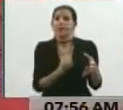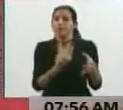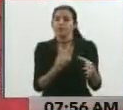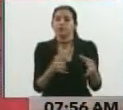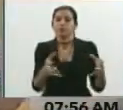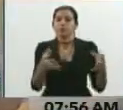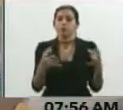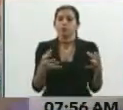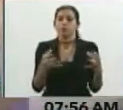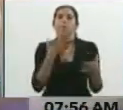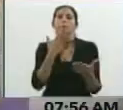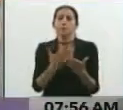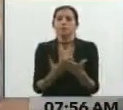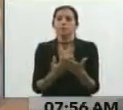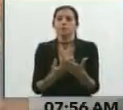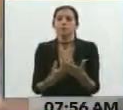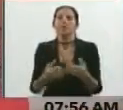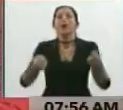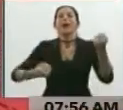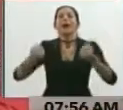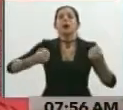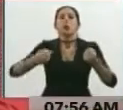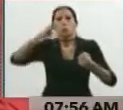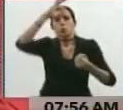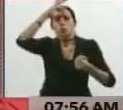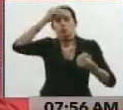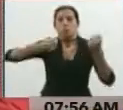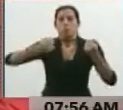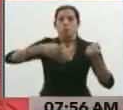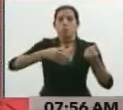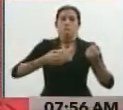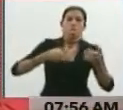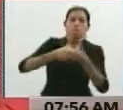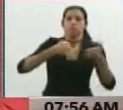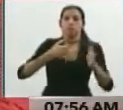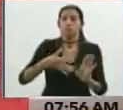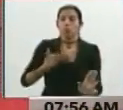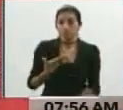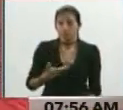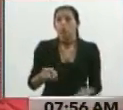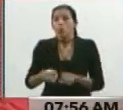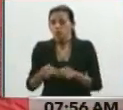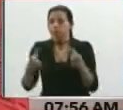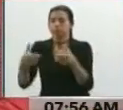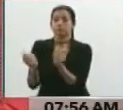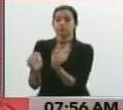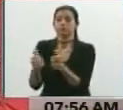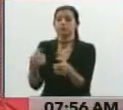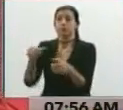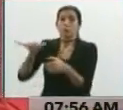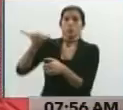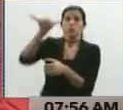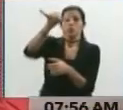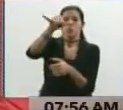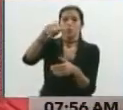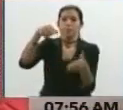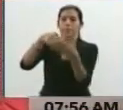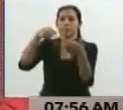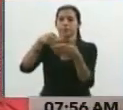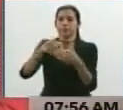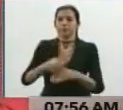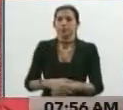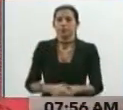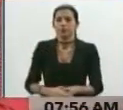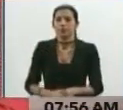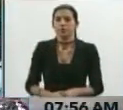tienes que hacer es como agarrar un carro no saber manejar eso genera consecuencias que pueden ser este fatal claro miraba tenemos participación de la